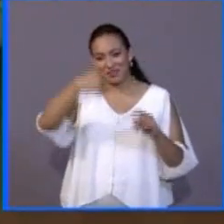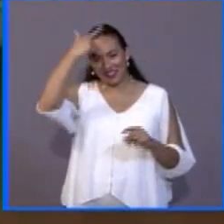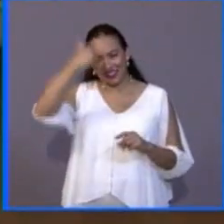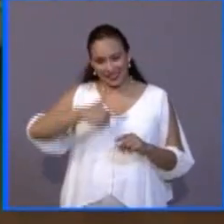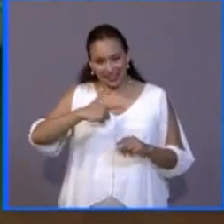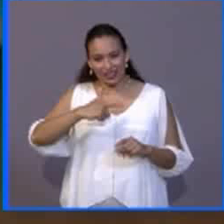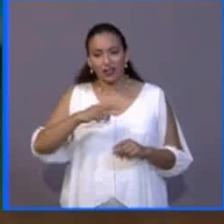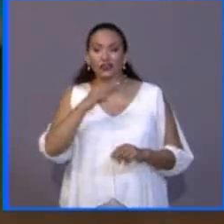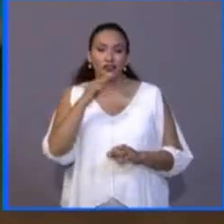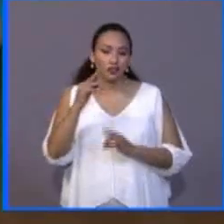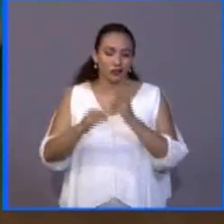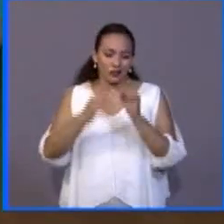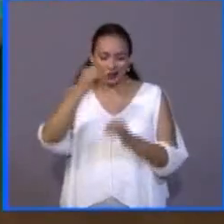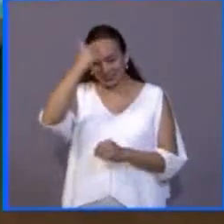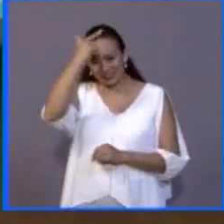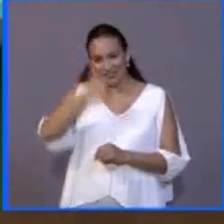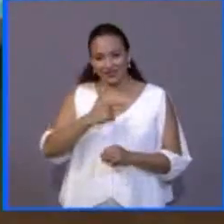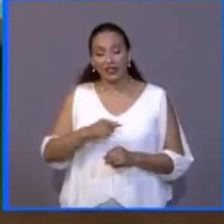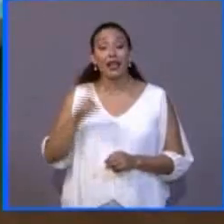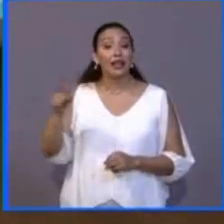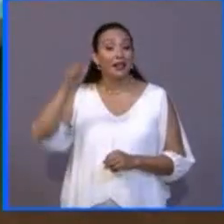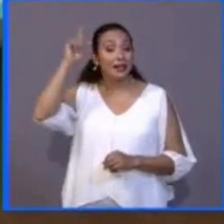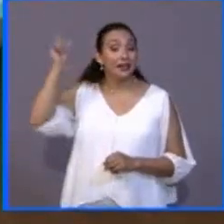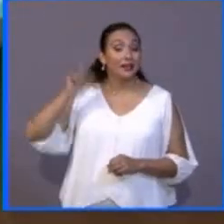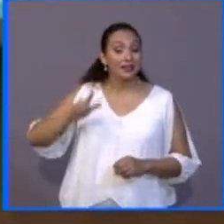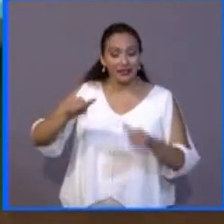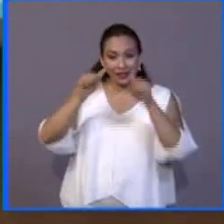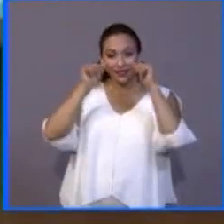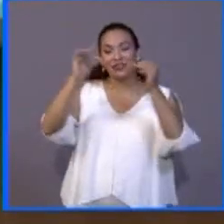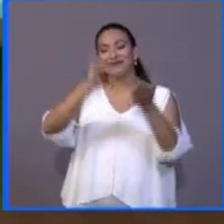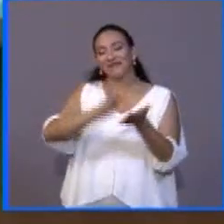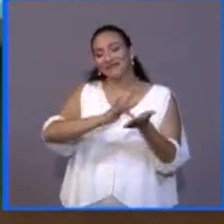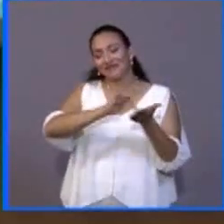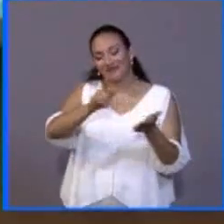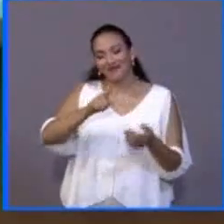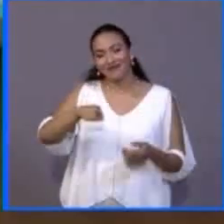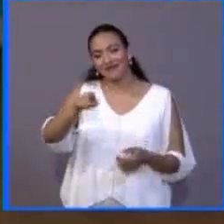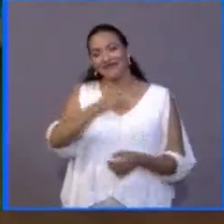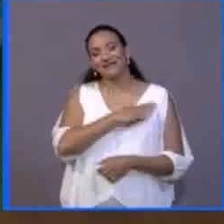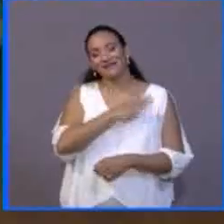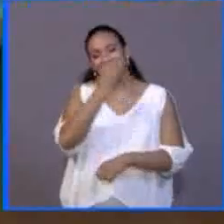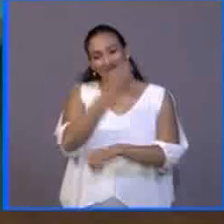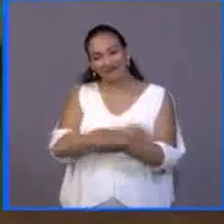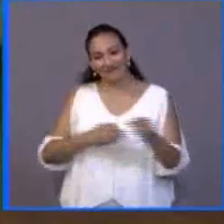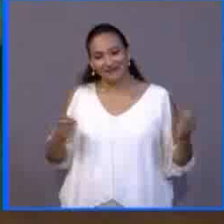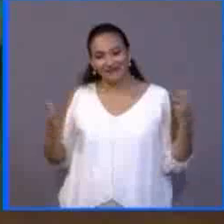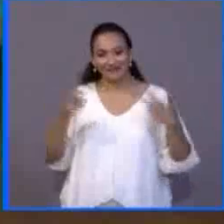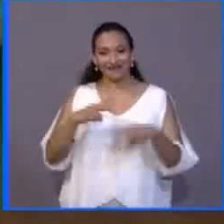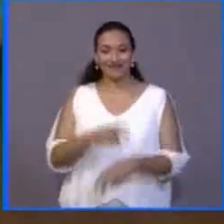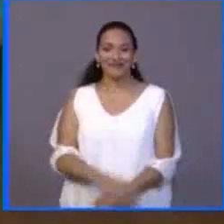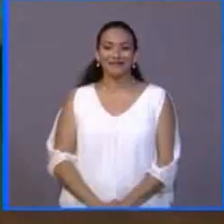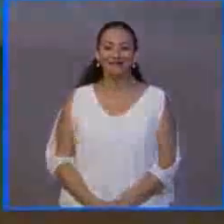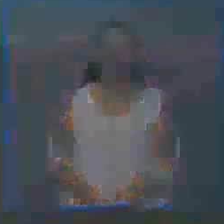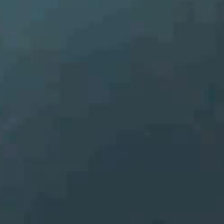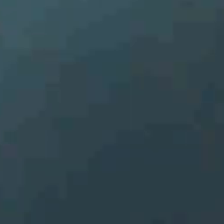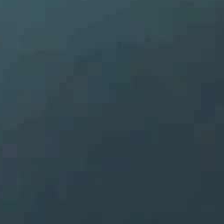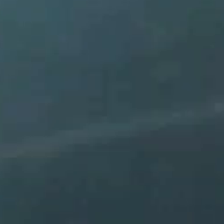horas en el Noticiario Nocturno. Soy Leona Sánchez Cabrera y le deseo que disfrute su tarde. Ya es viernes. Hasta pronto.